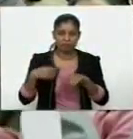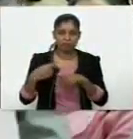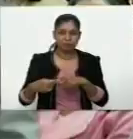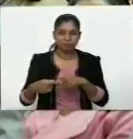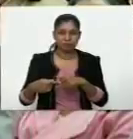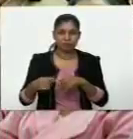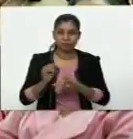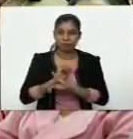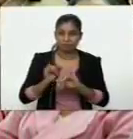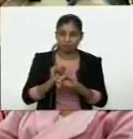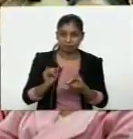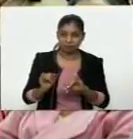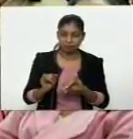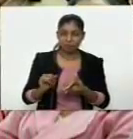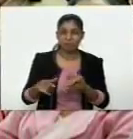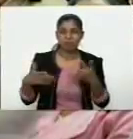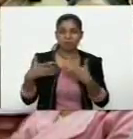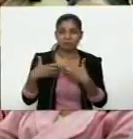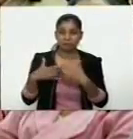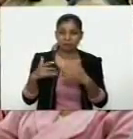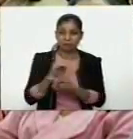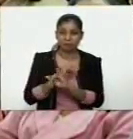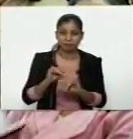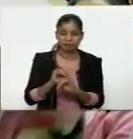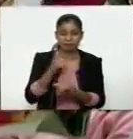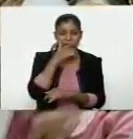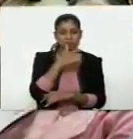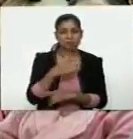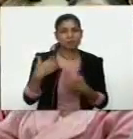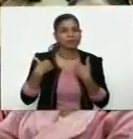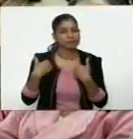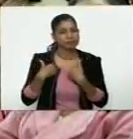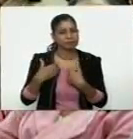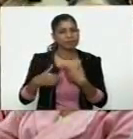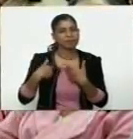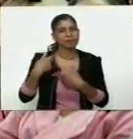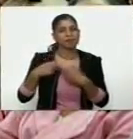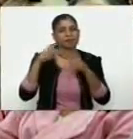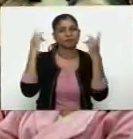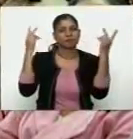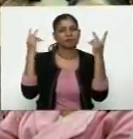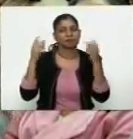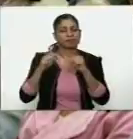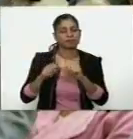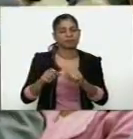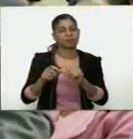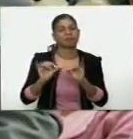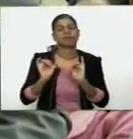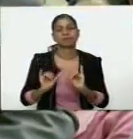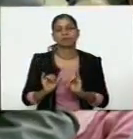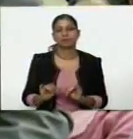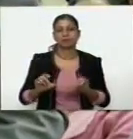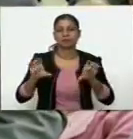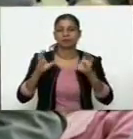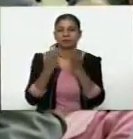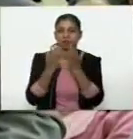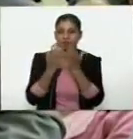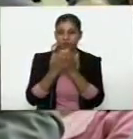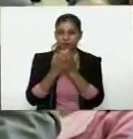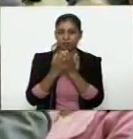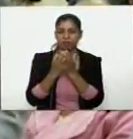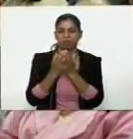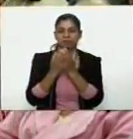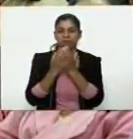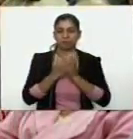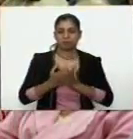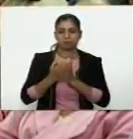de este escenario que ha atravesado el pueblo venezolano y del cual saldrá victorioso, que así como en las escuelas de